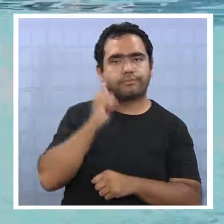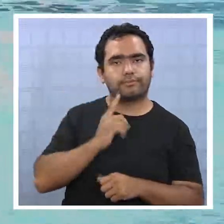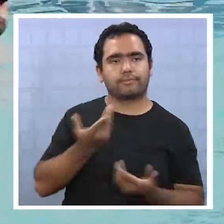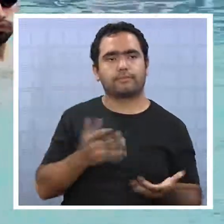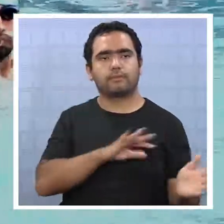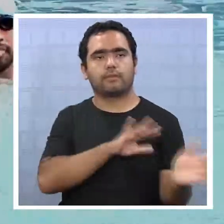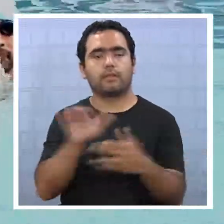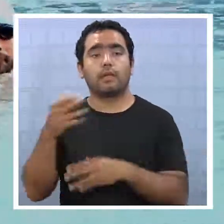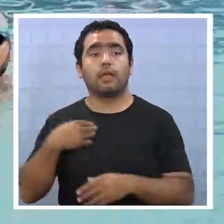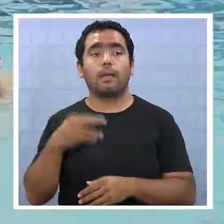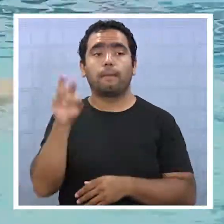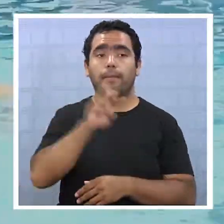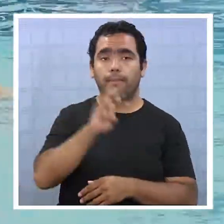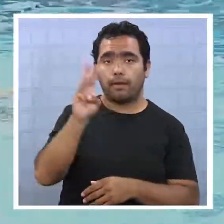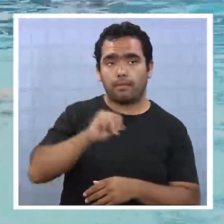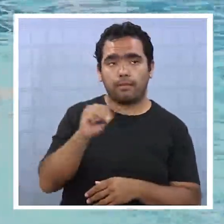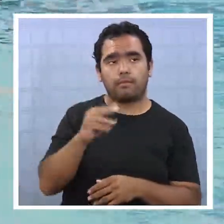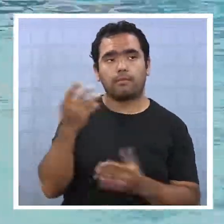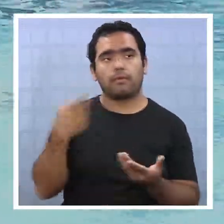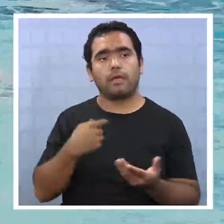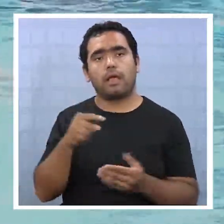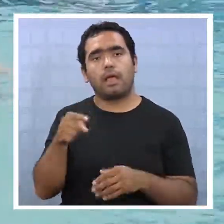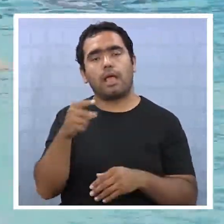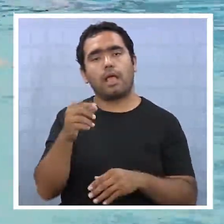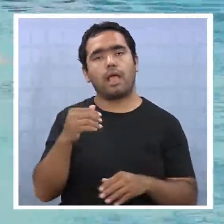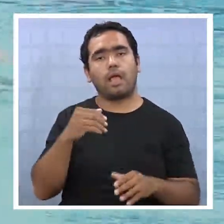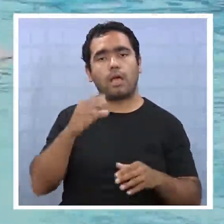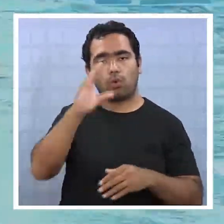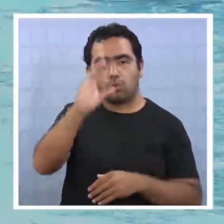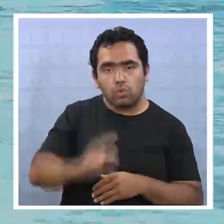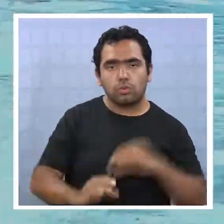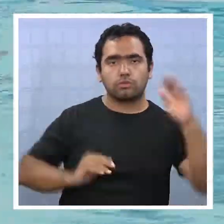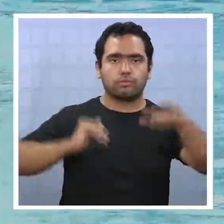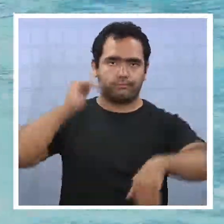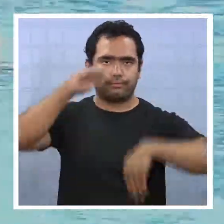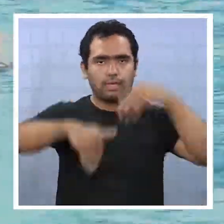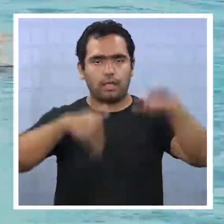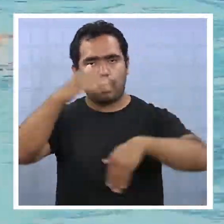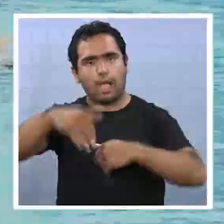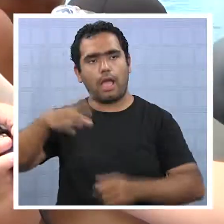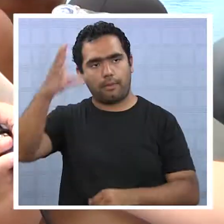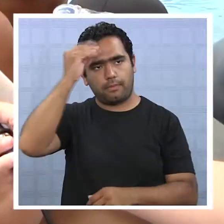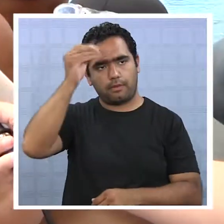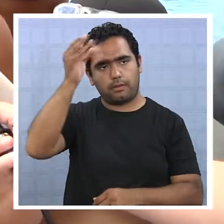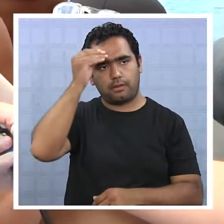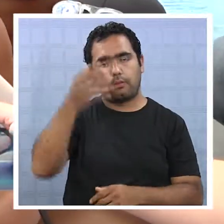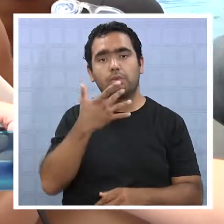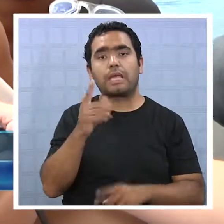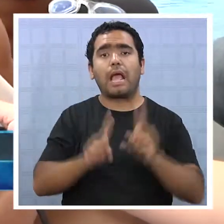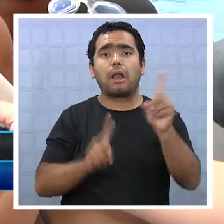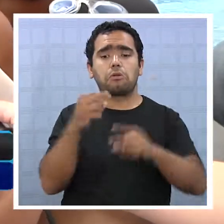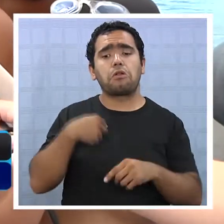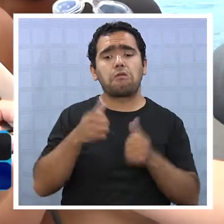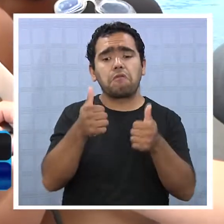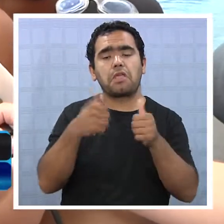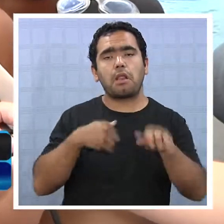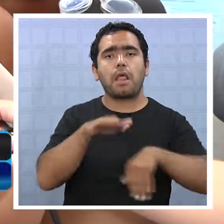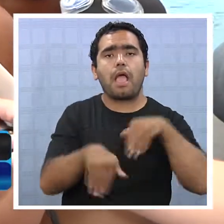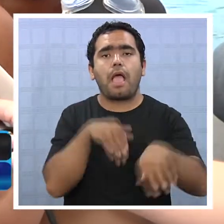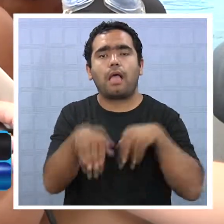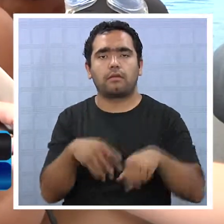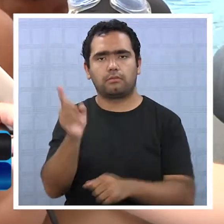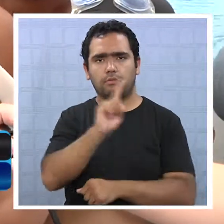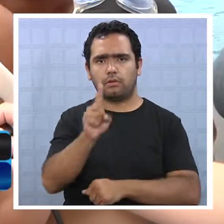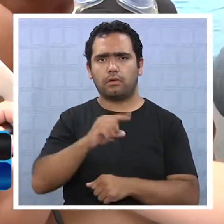los papás que los metan a un curso de natación, porque de repente se conforman solamente con que naden a los perritos, y existe todo un